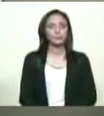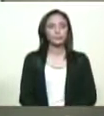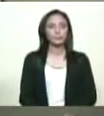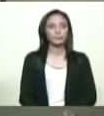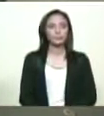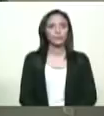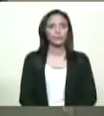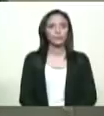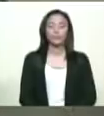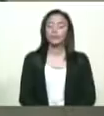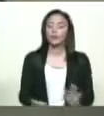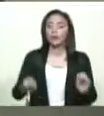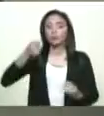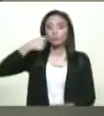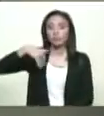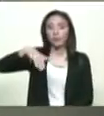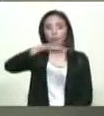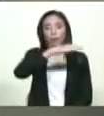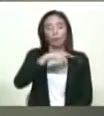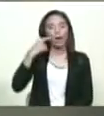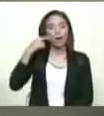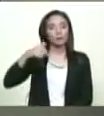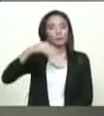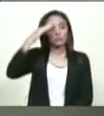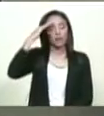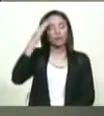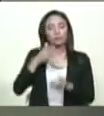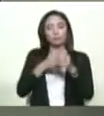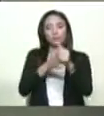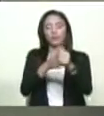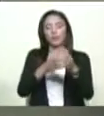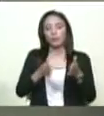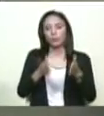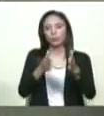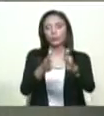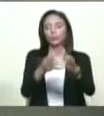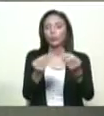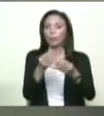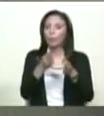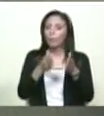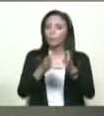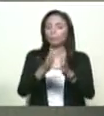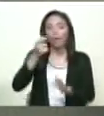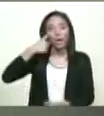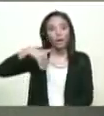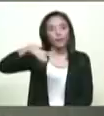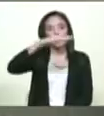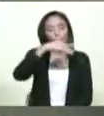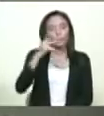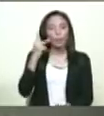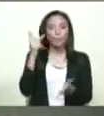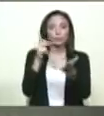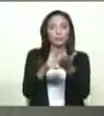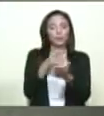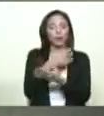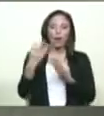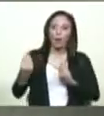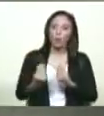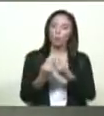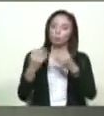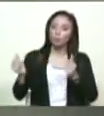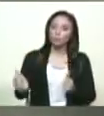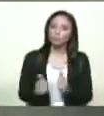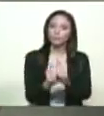el pueblo debe saber lo que estamos haciendo para dónde vamos cómo vamos y el pueblo de ser protagonista de seguir de ese camino